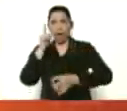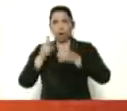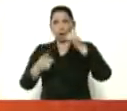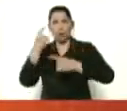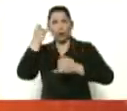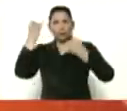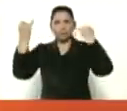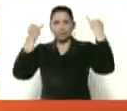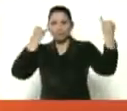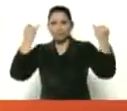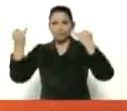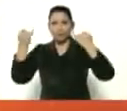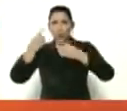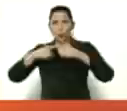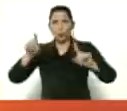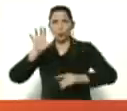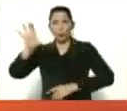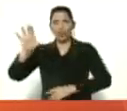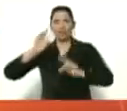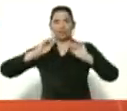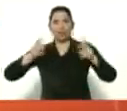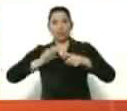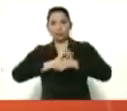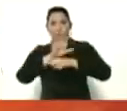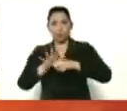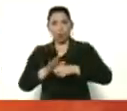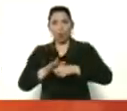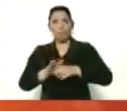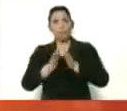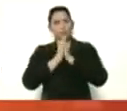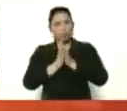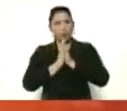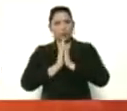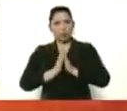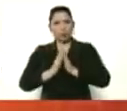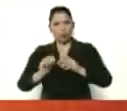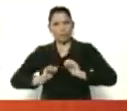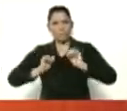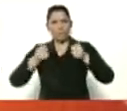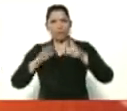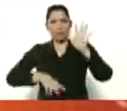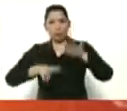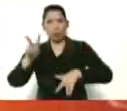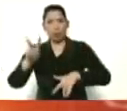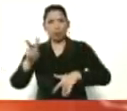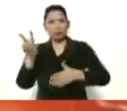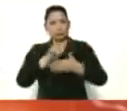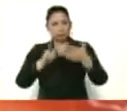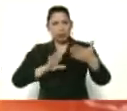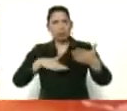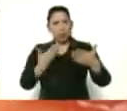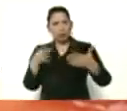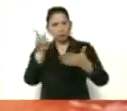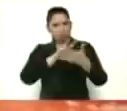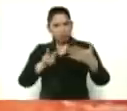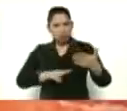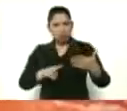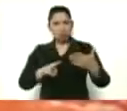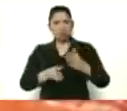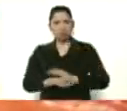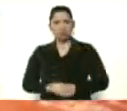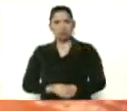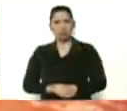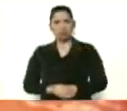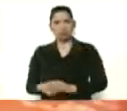intelectual occidental sobre el tema del coronavirus. Lo recomiendo a partir de mañana al mediodía. Mañana al mediodía, me